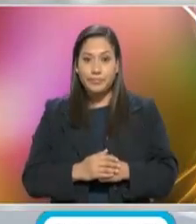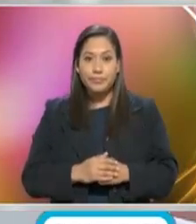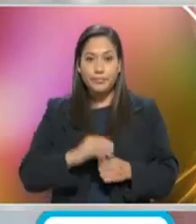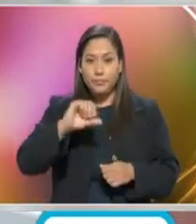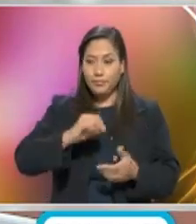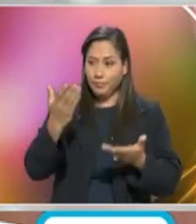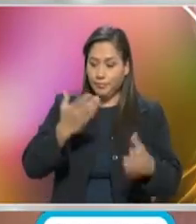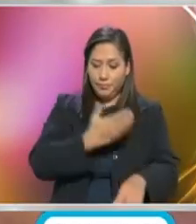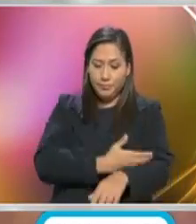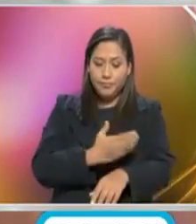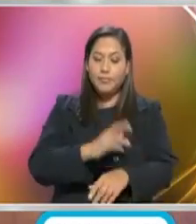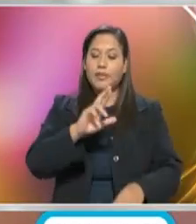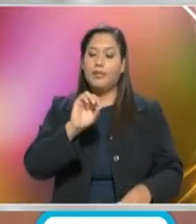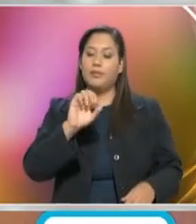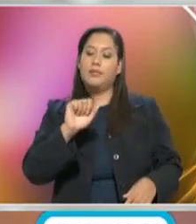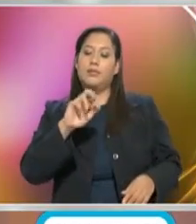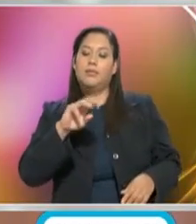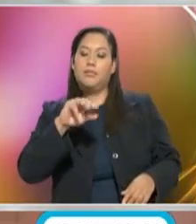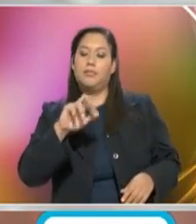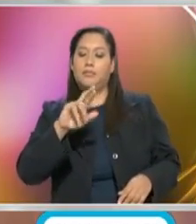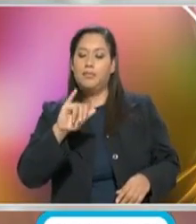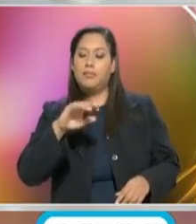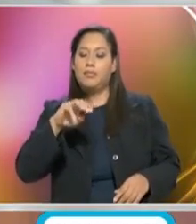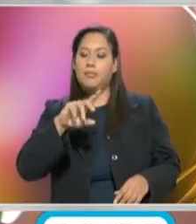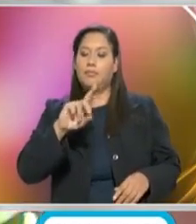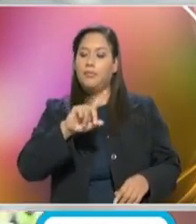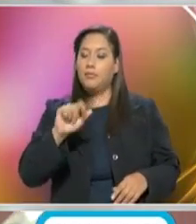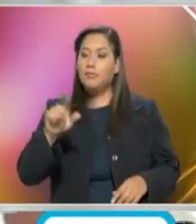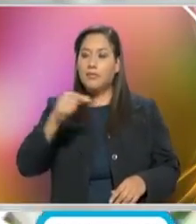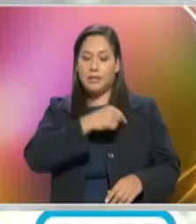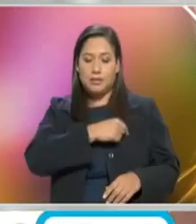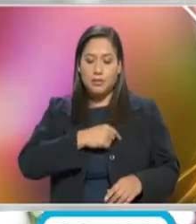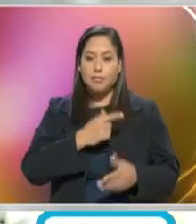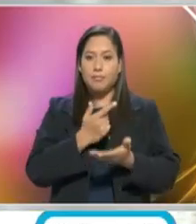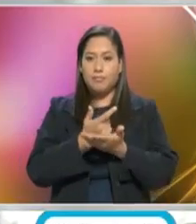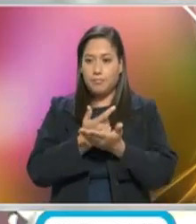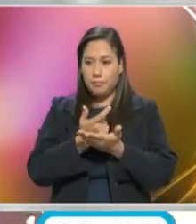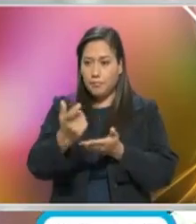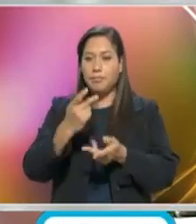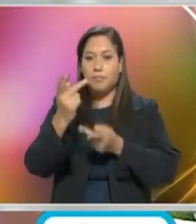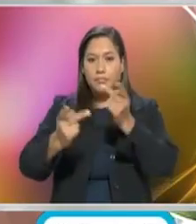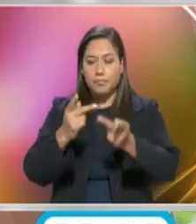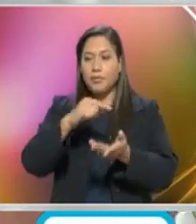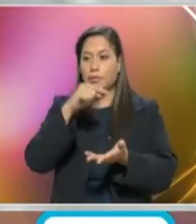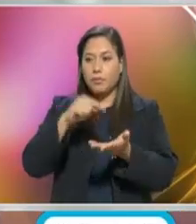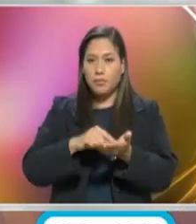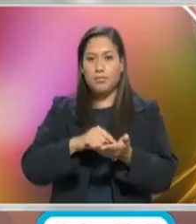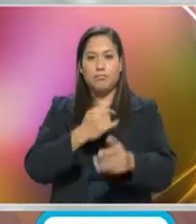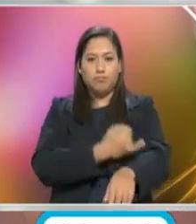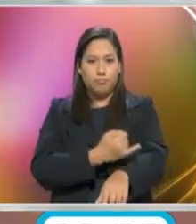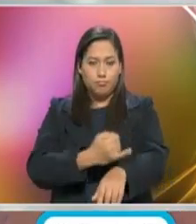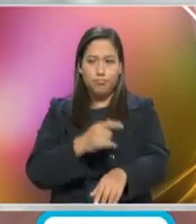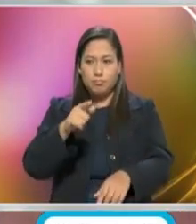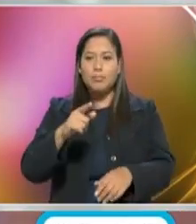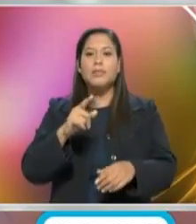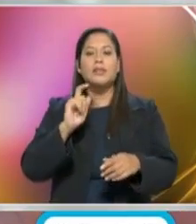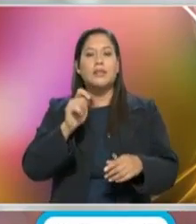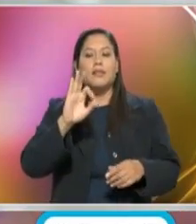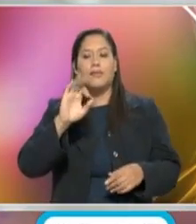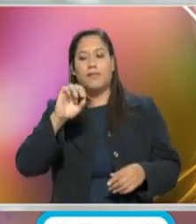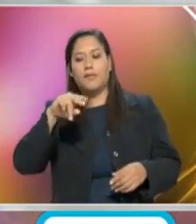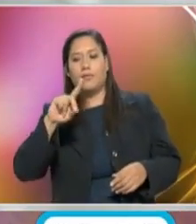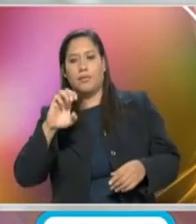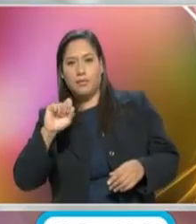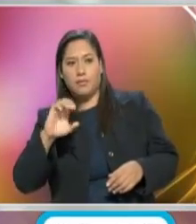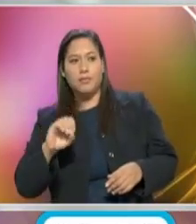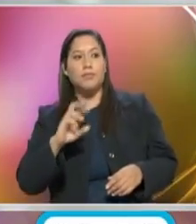El día de hoy nos acompaña Rosa María Mendoza Santiago, quien es gerente de crédito de la zona poniente de la Ciudad de México de Fondeso. Rosa María,